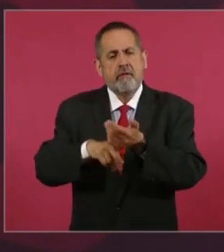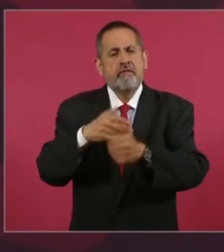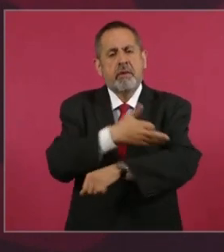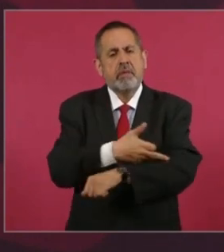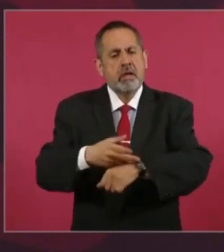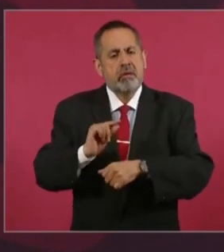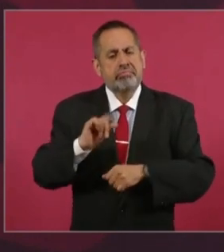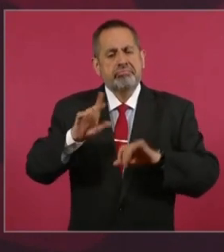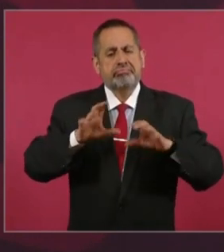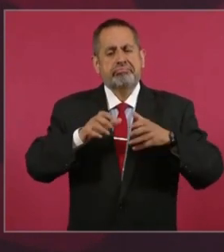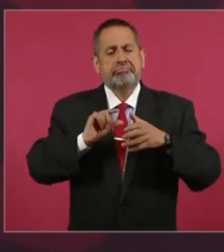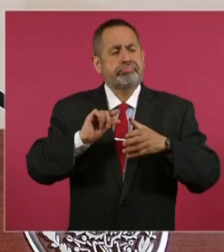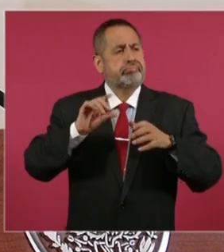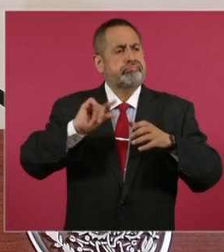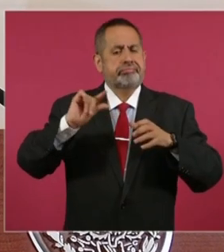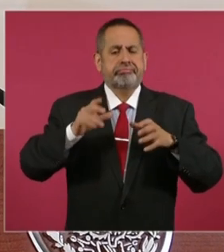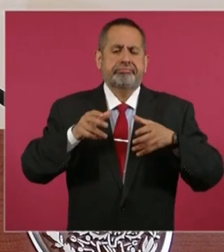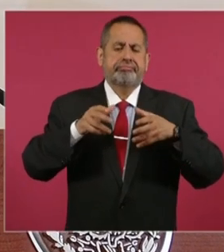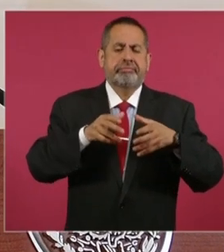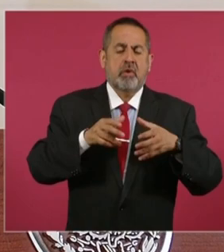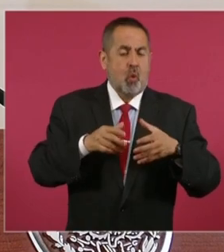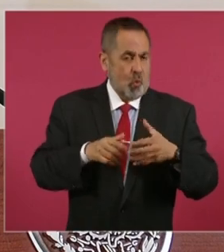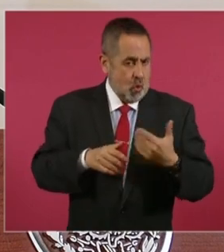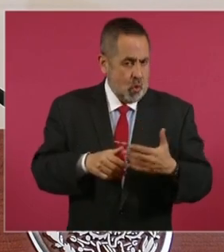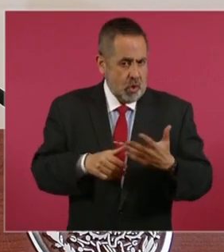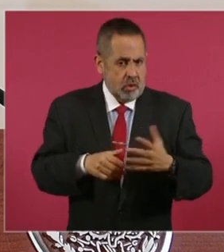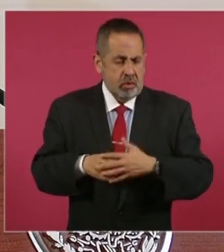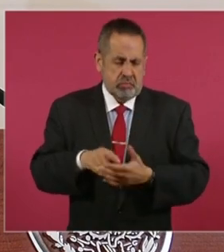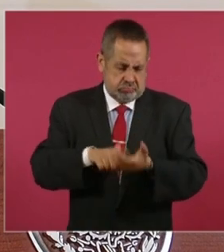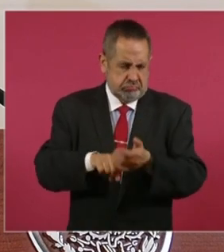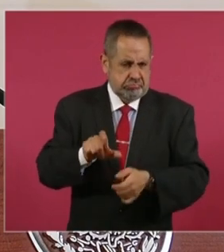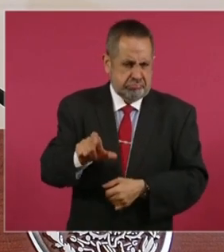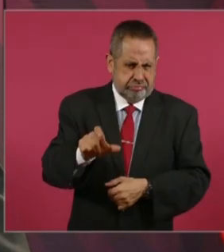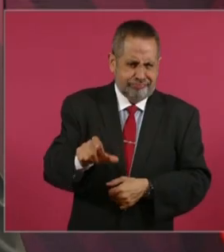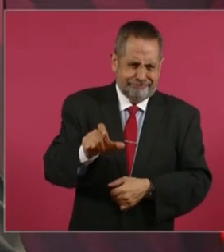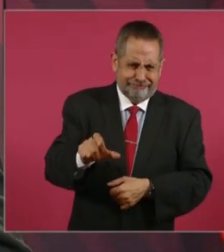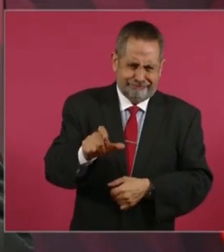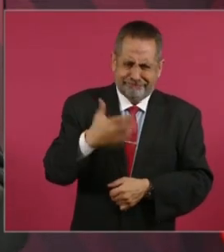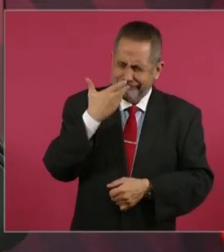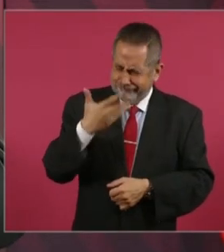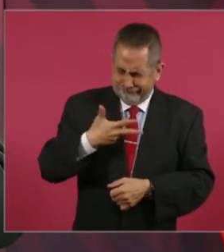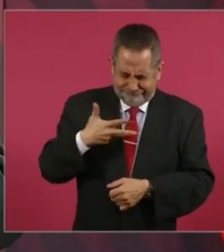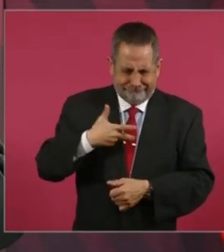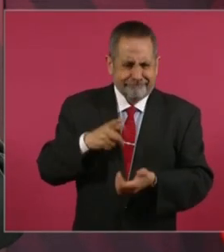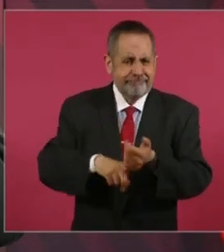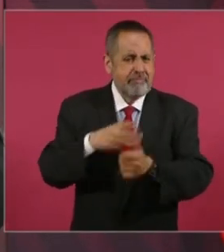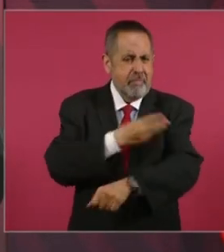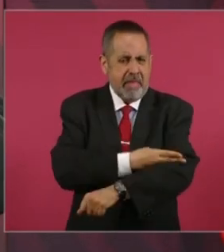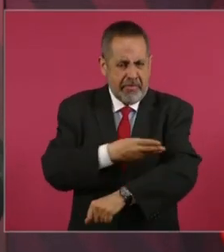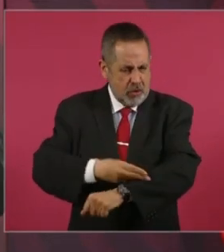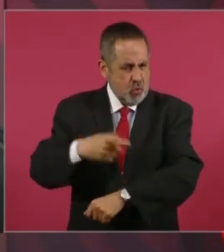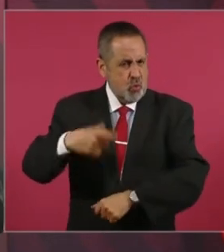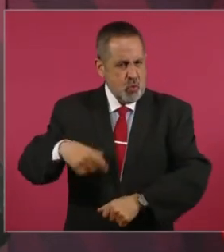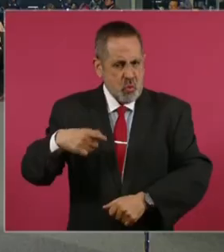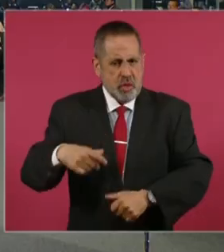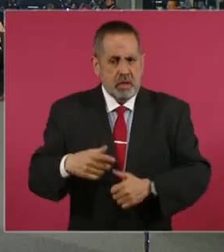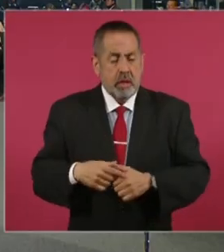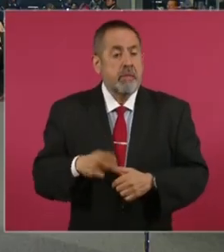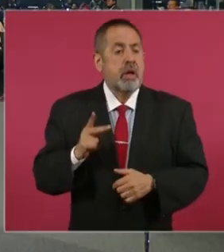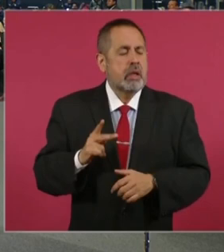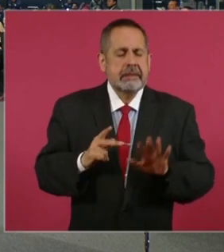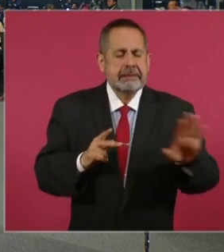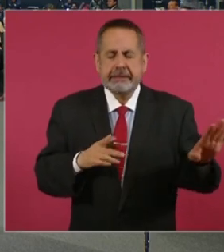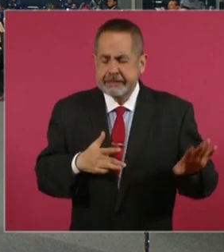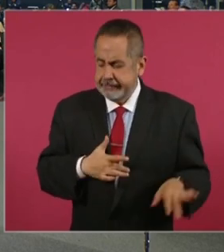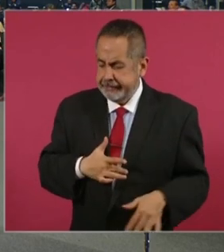pudiente y, embargo, humano.